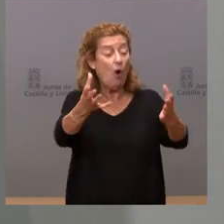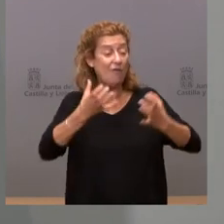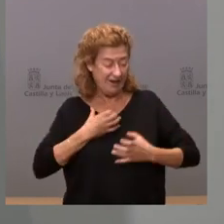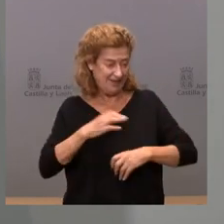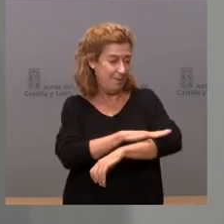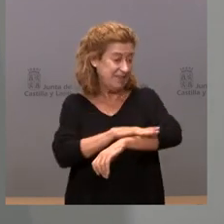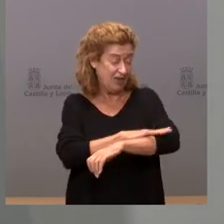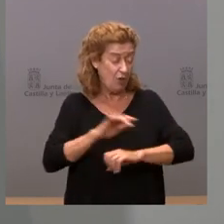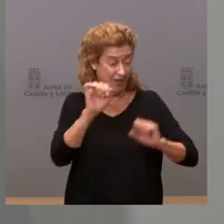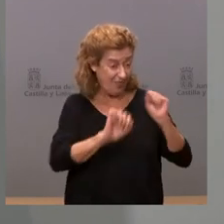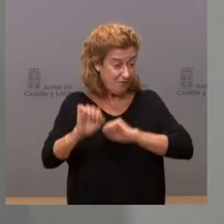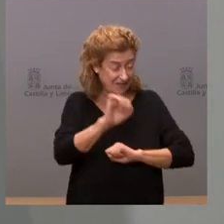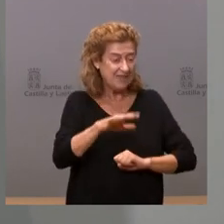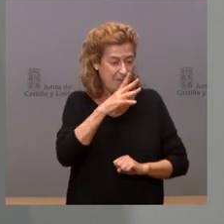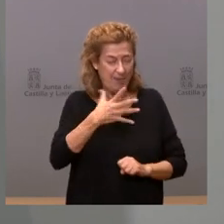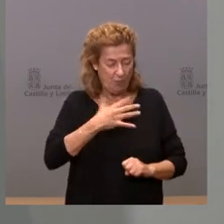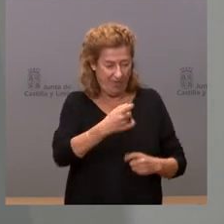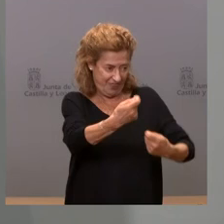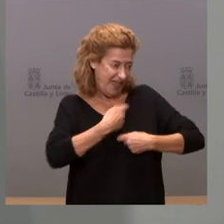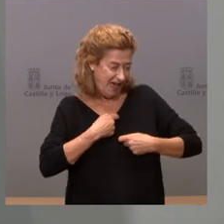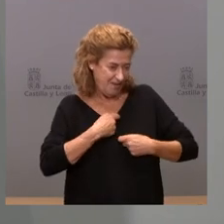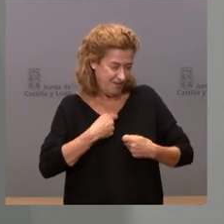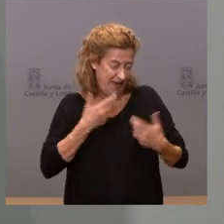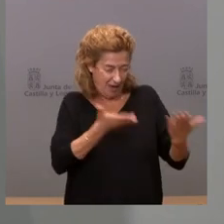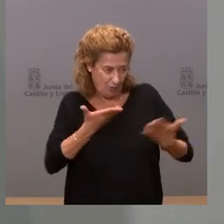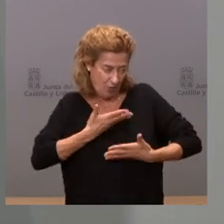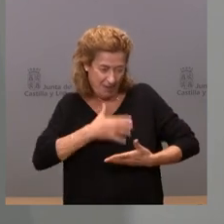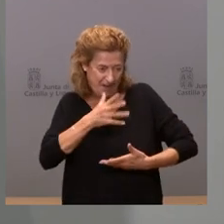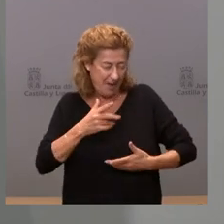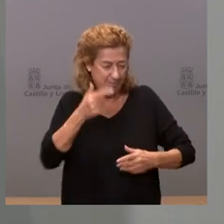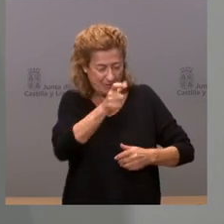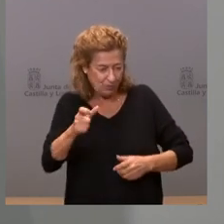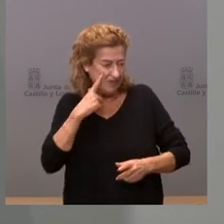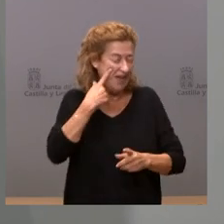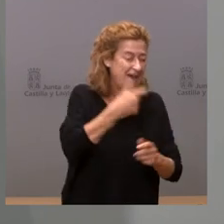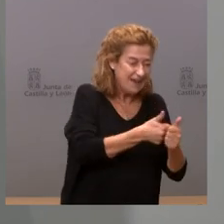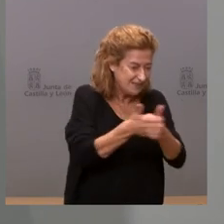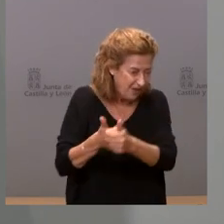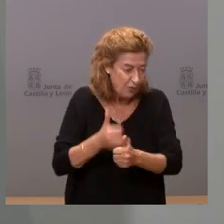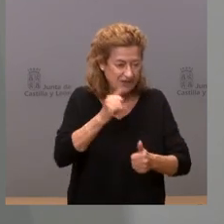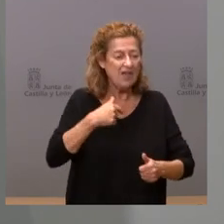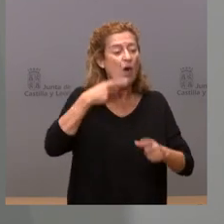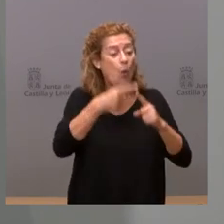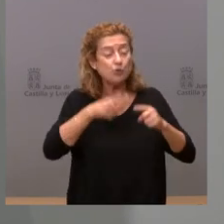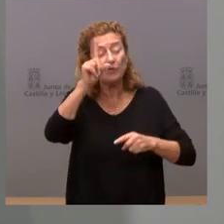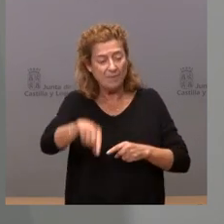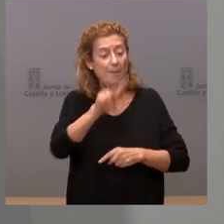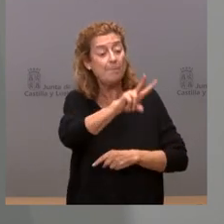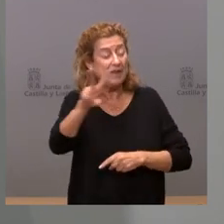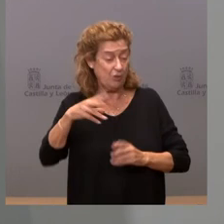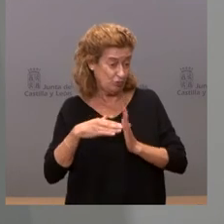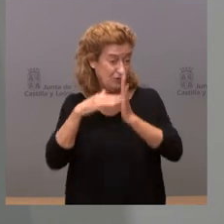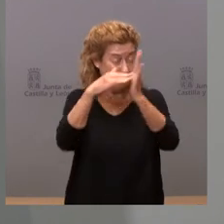de defensa para disponer de más medios y hacemos uso de rastreadores y hacemos uso de las 22 unidades móviles de vacunación